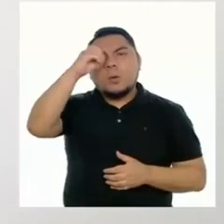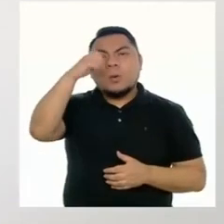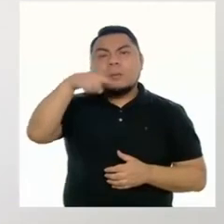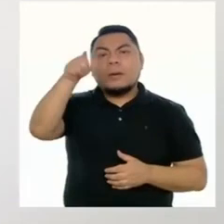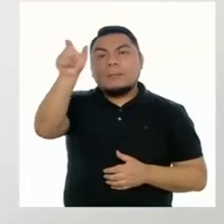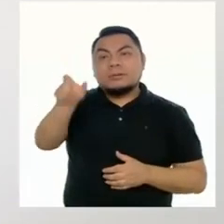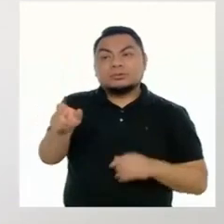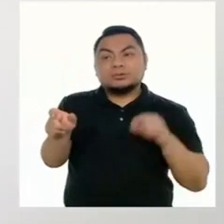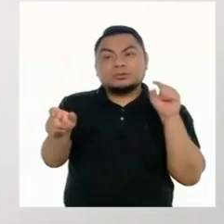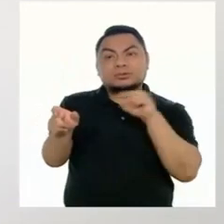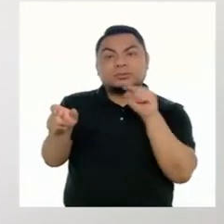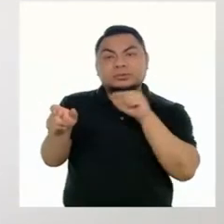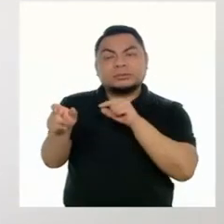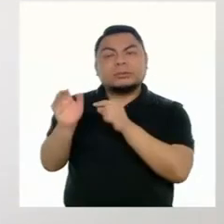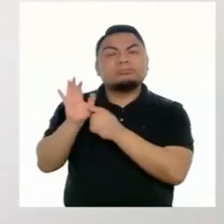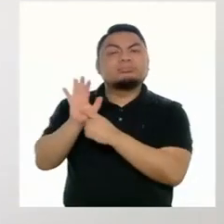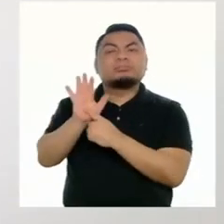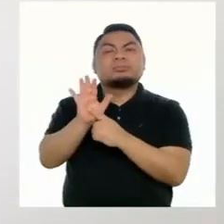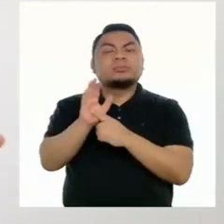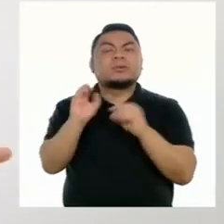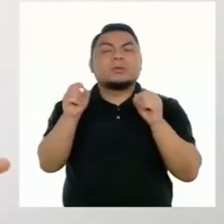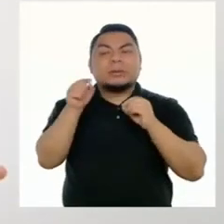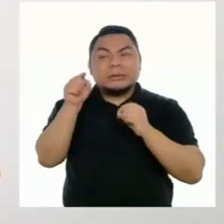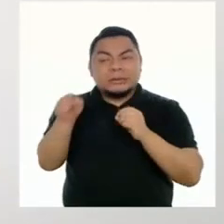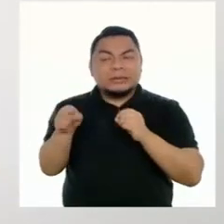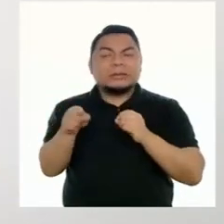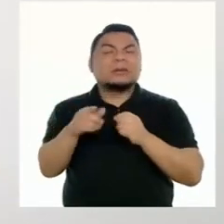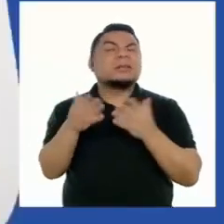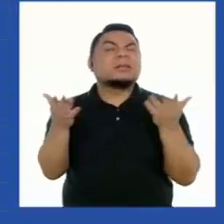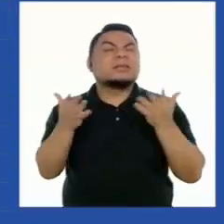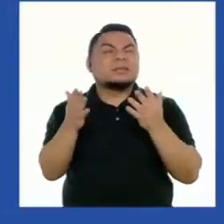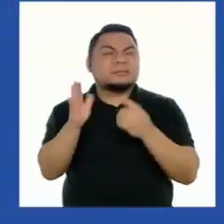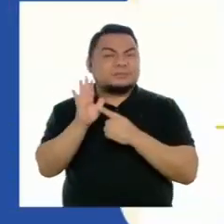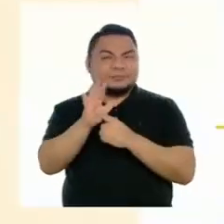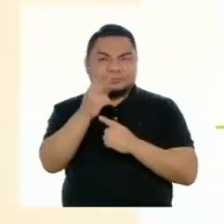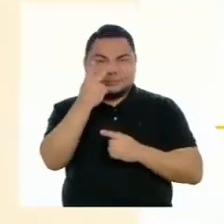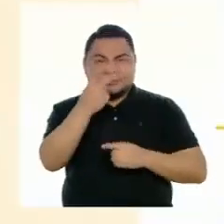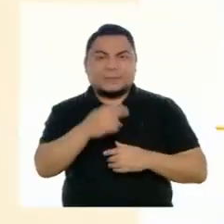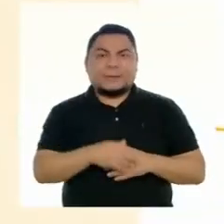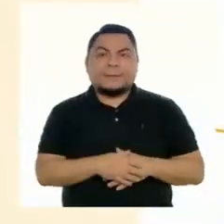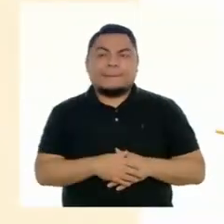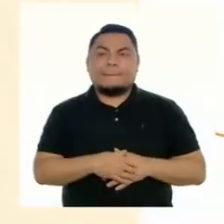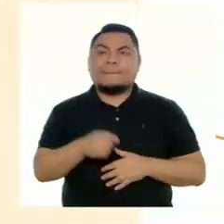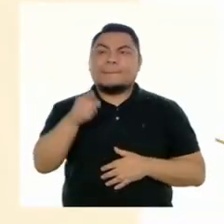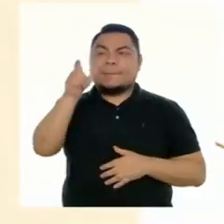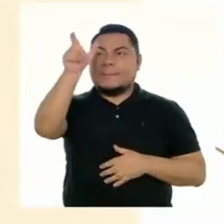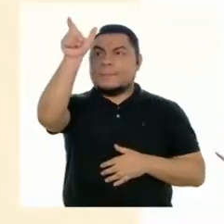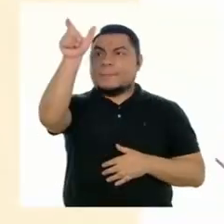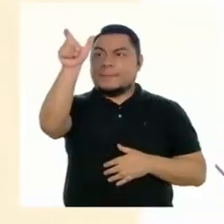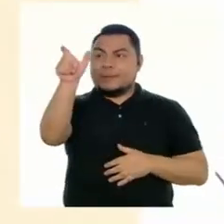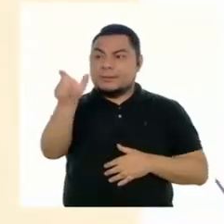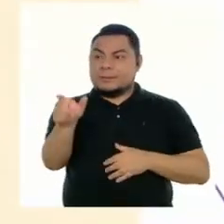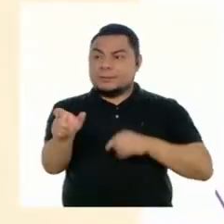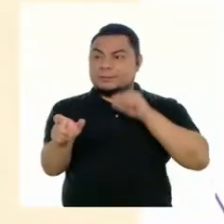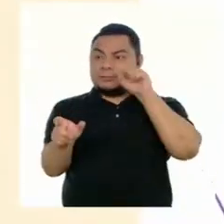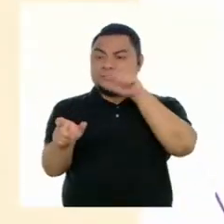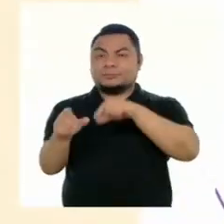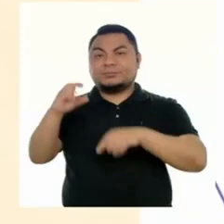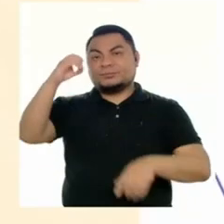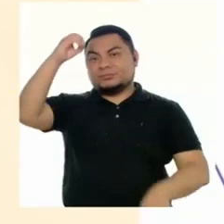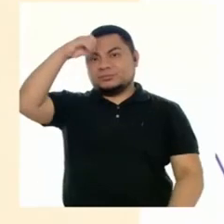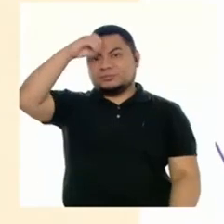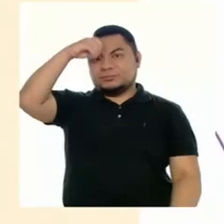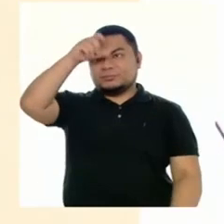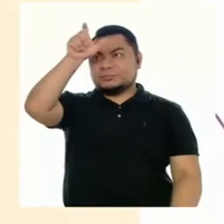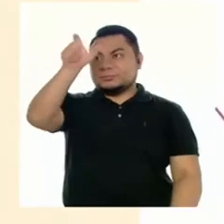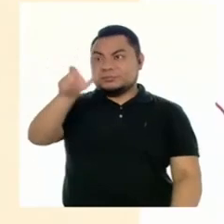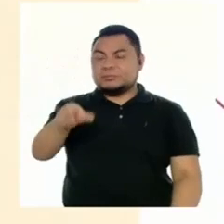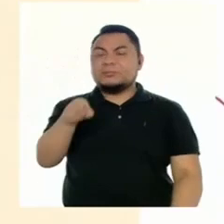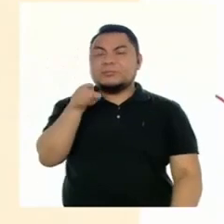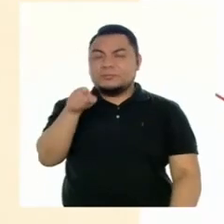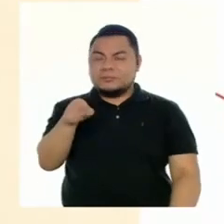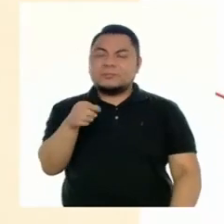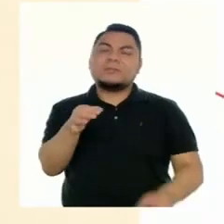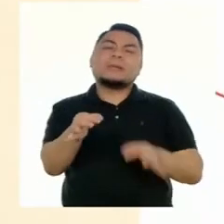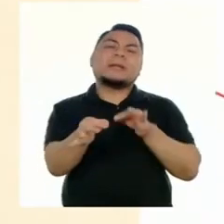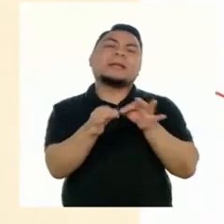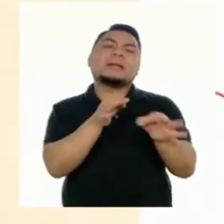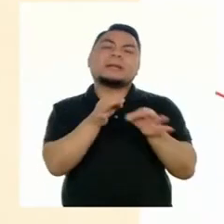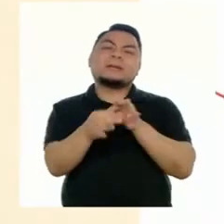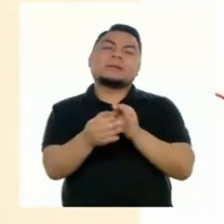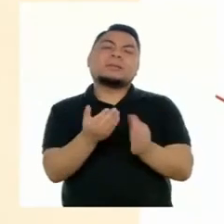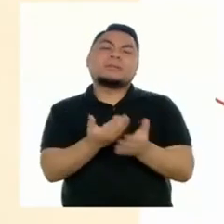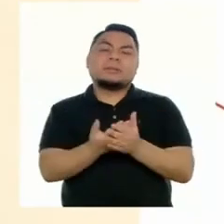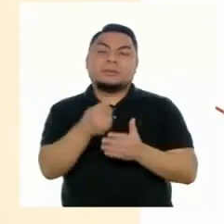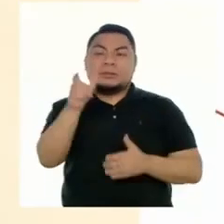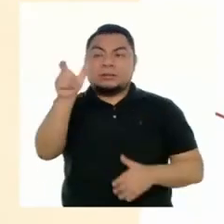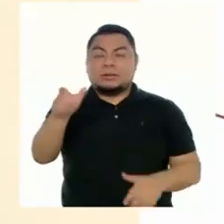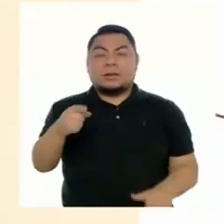de una persona y entre ellos destacan los siguientes. La columna de opinión es un texto argumentativo